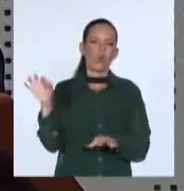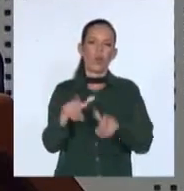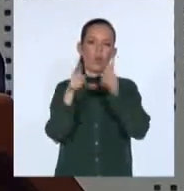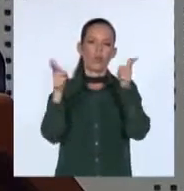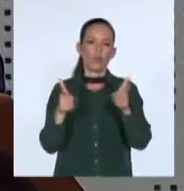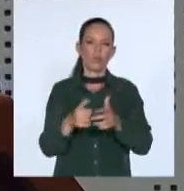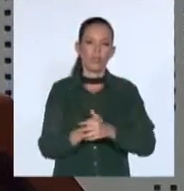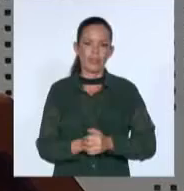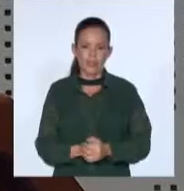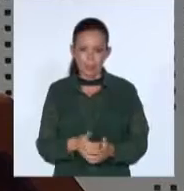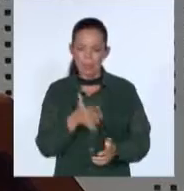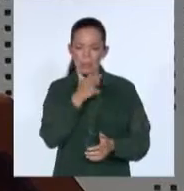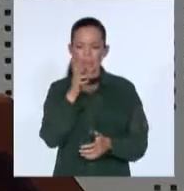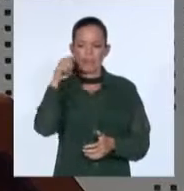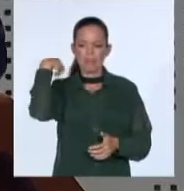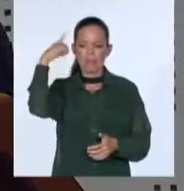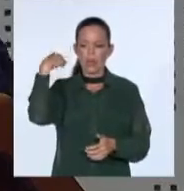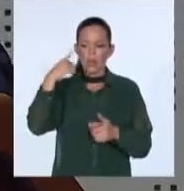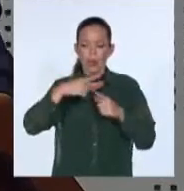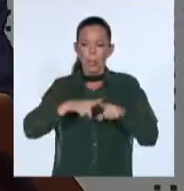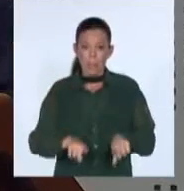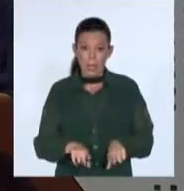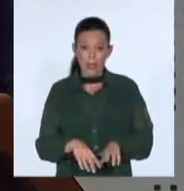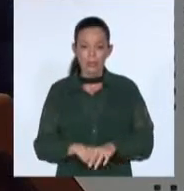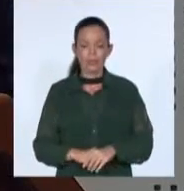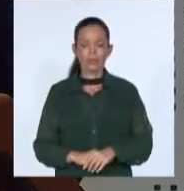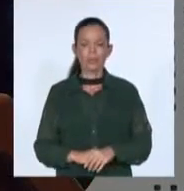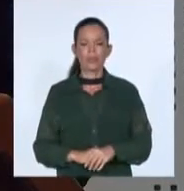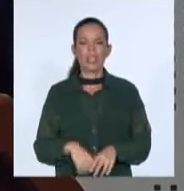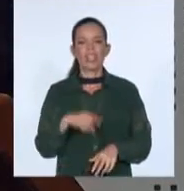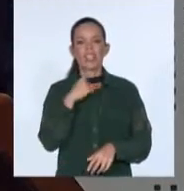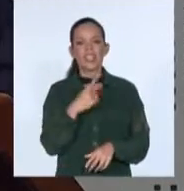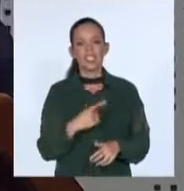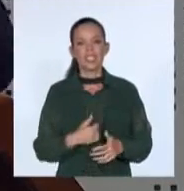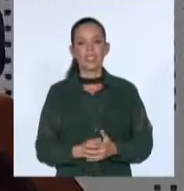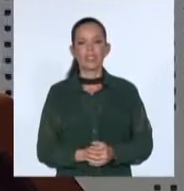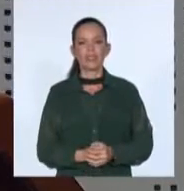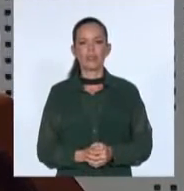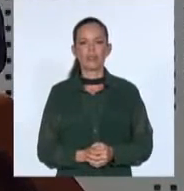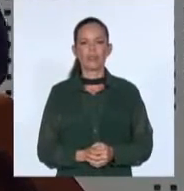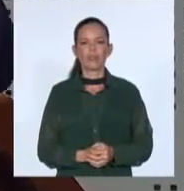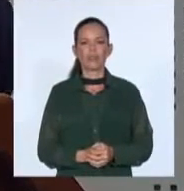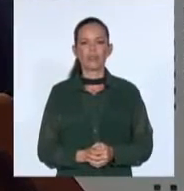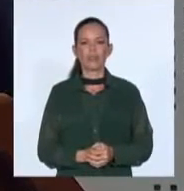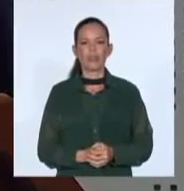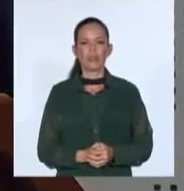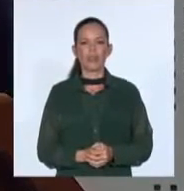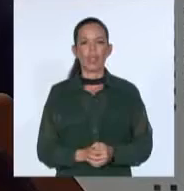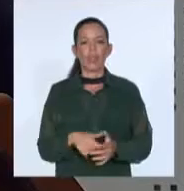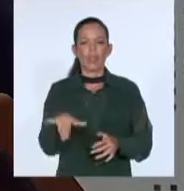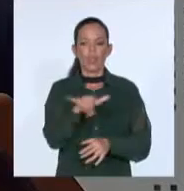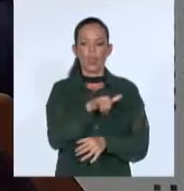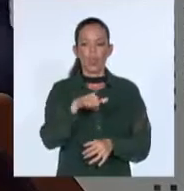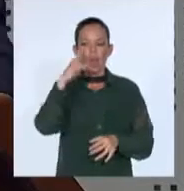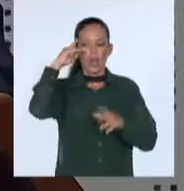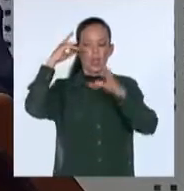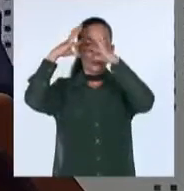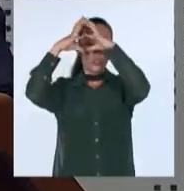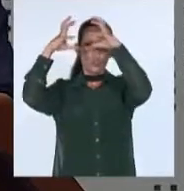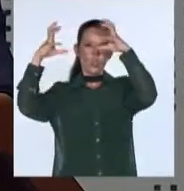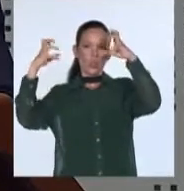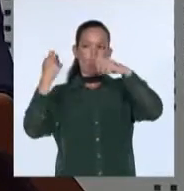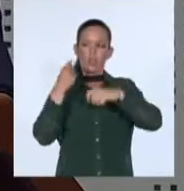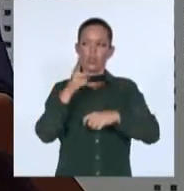loco. Pero Antonio decía, cuando uno sueña solo, solo